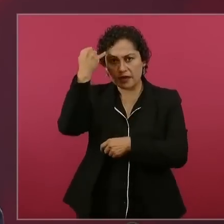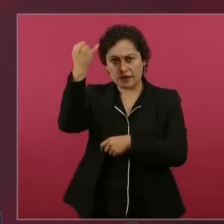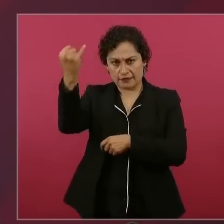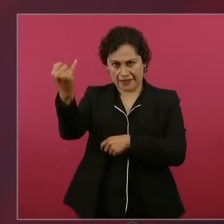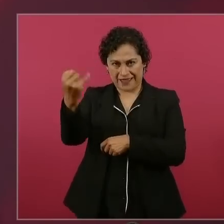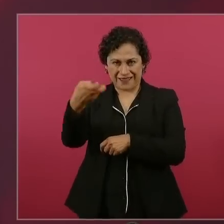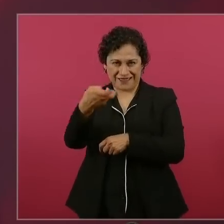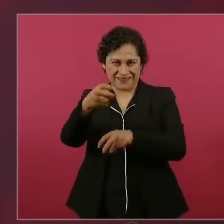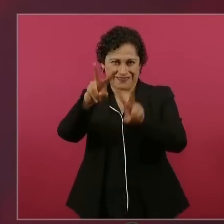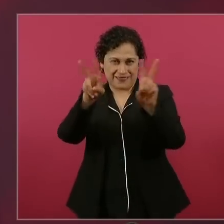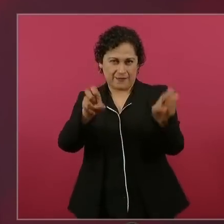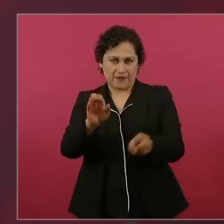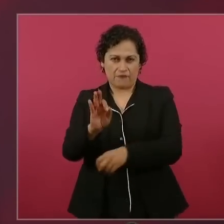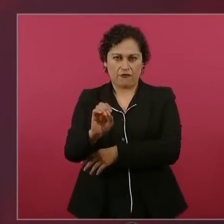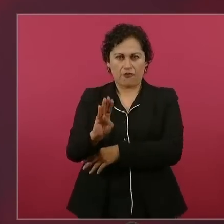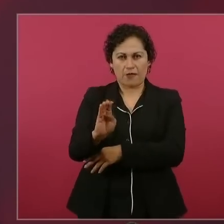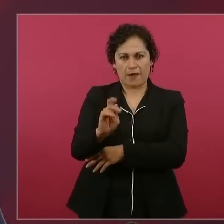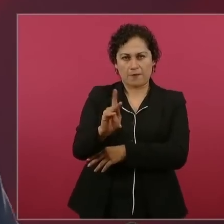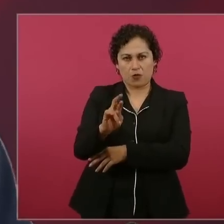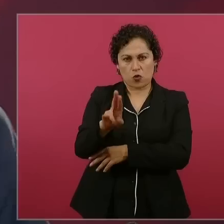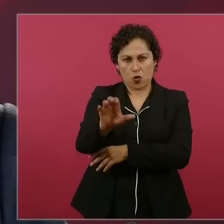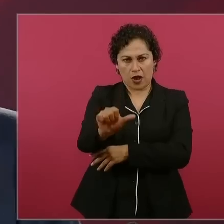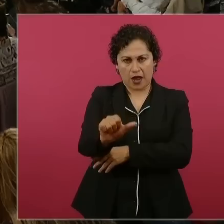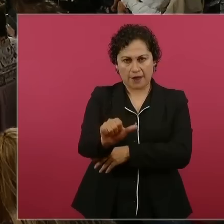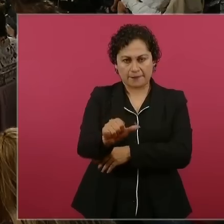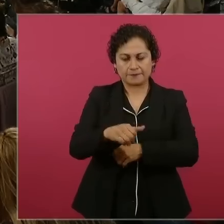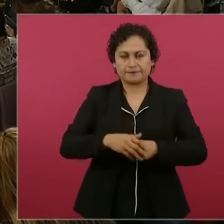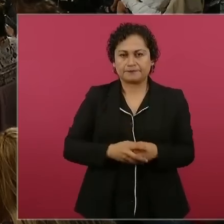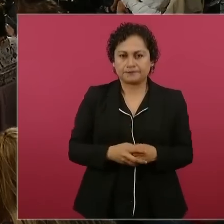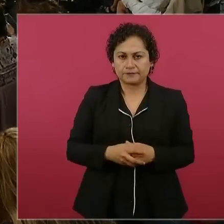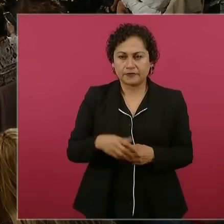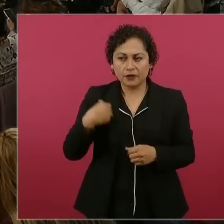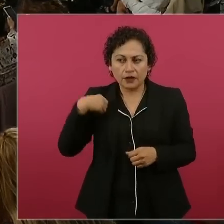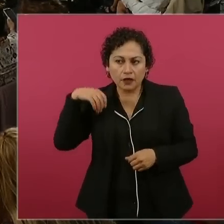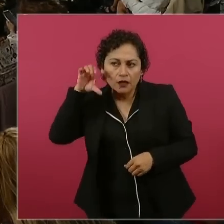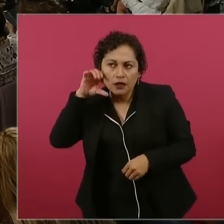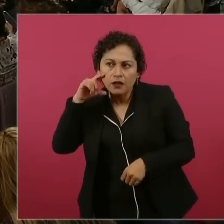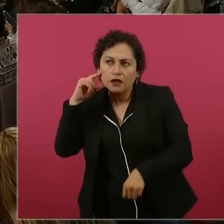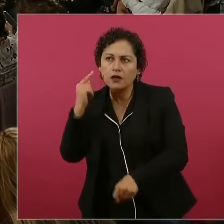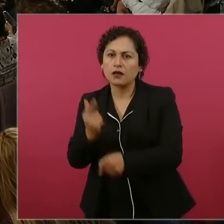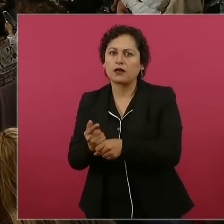del FOBAPROA, y me toca una entrevista con Zedillo.